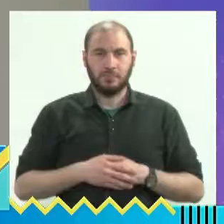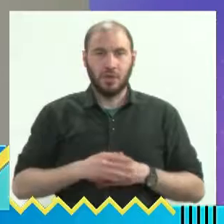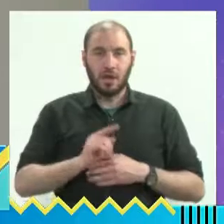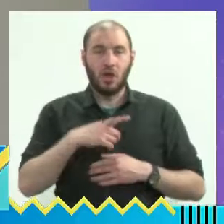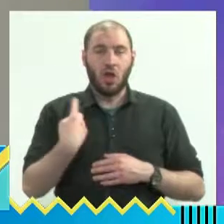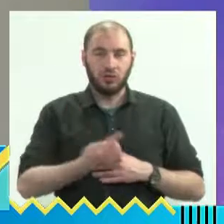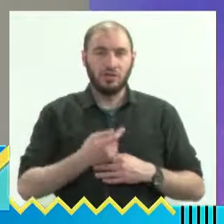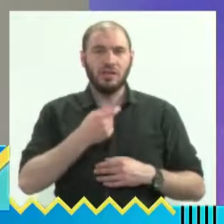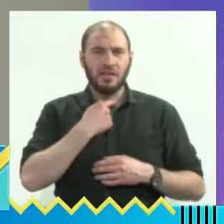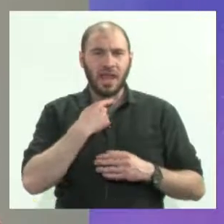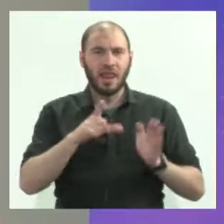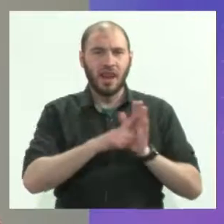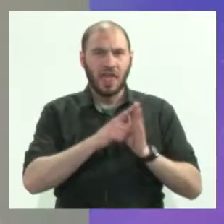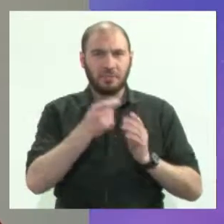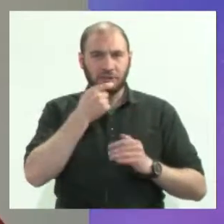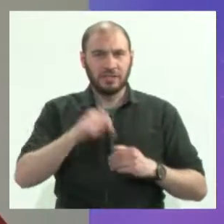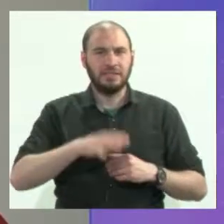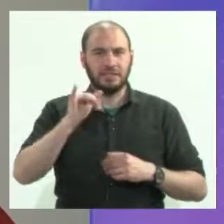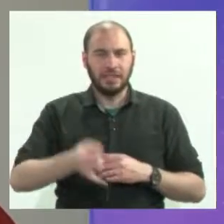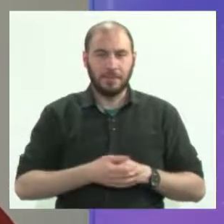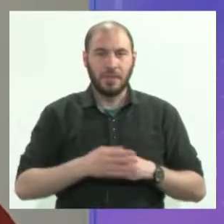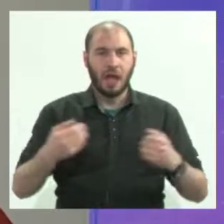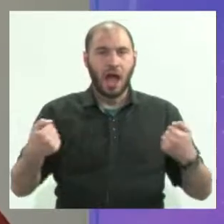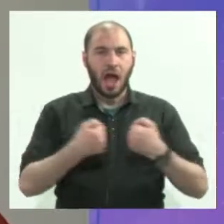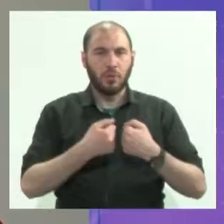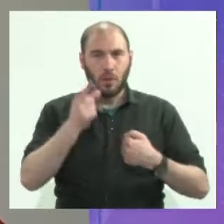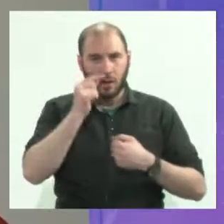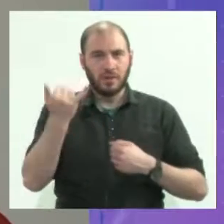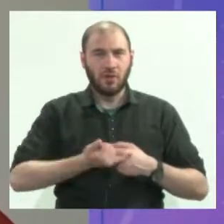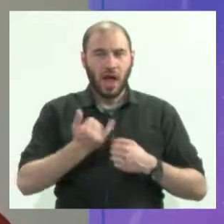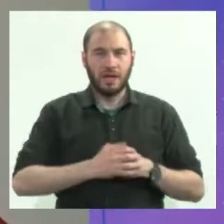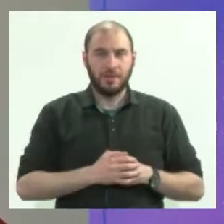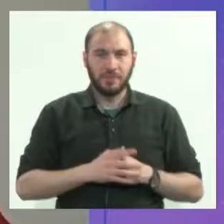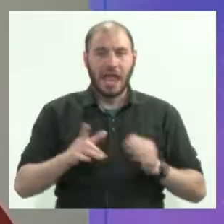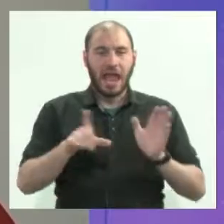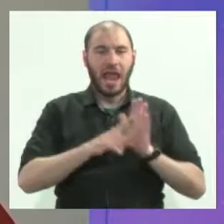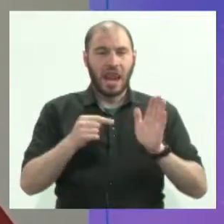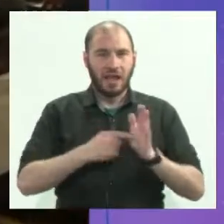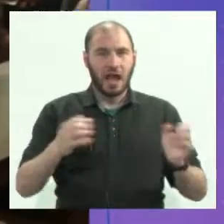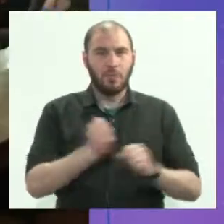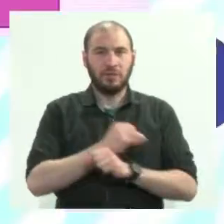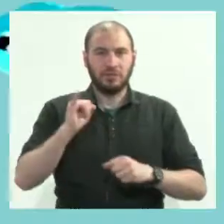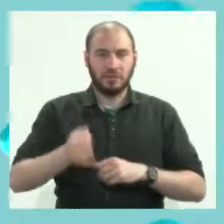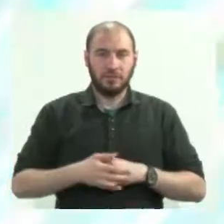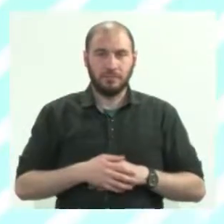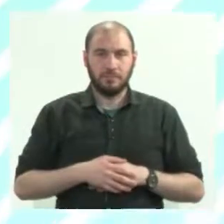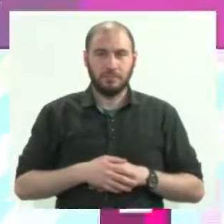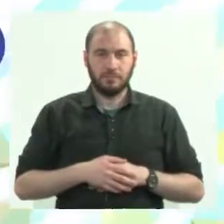Nosotros queremos la ley para Mendoza, hay un acuerdo político de que esa ley sí salga. Creo